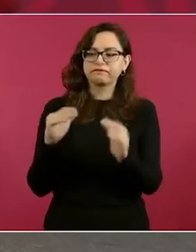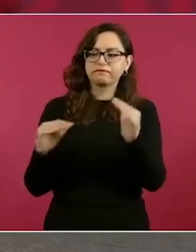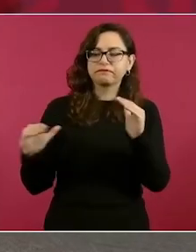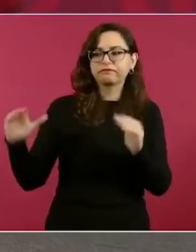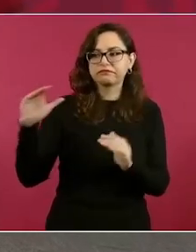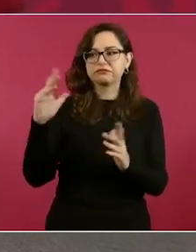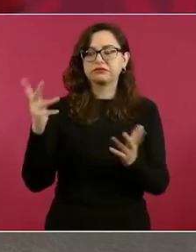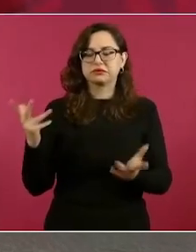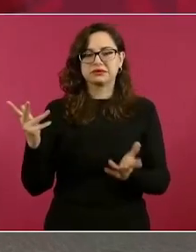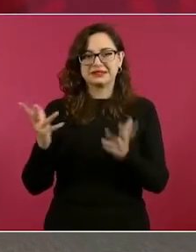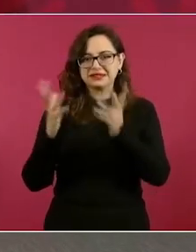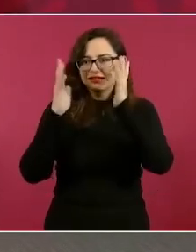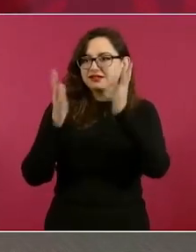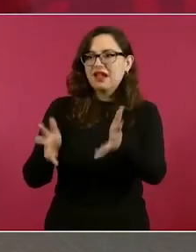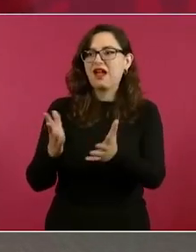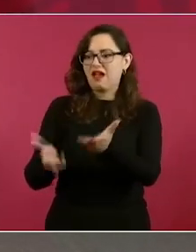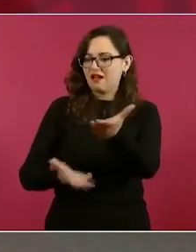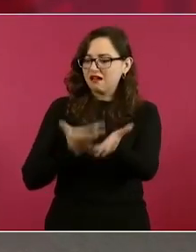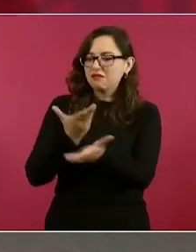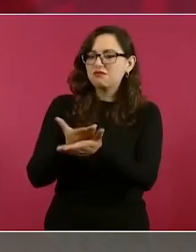lo planteen,